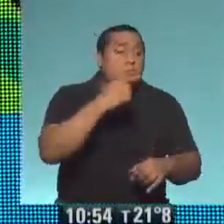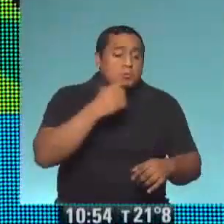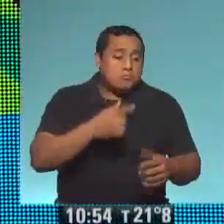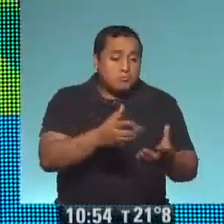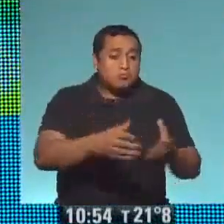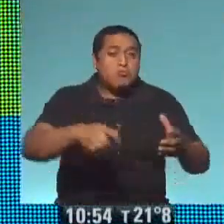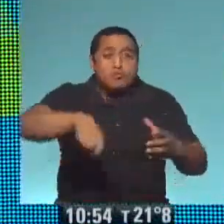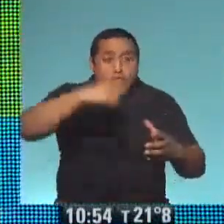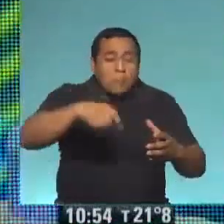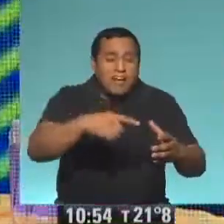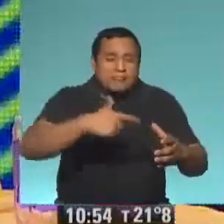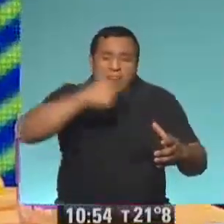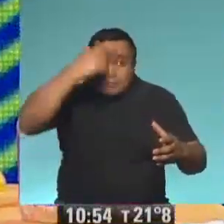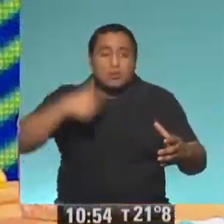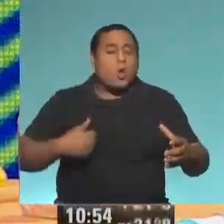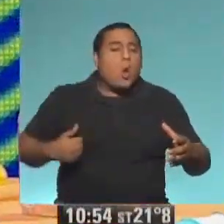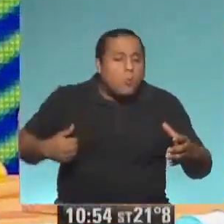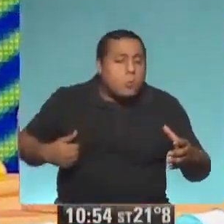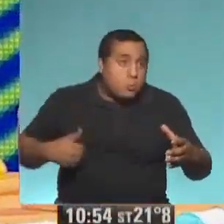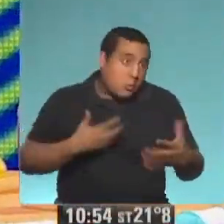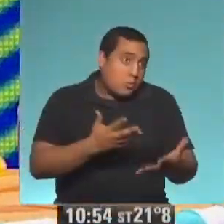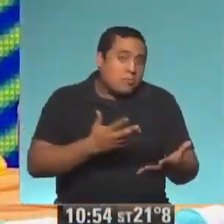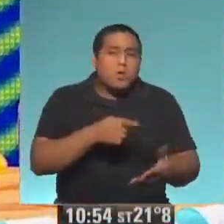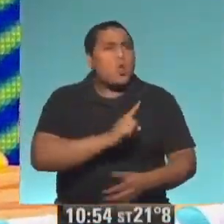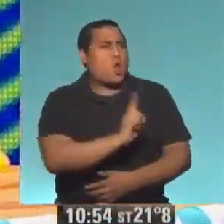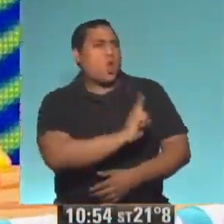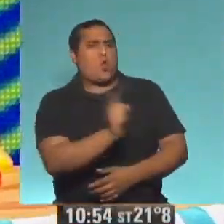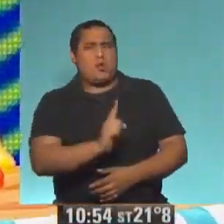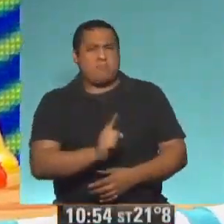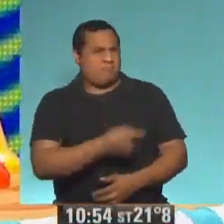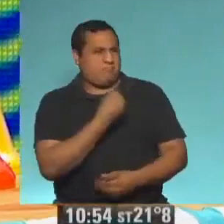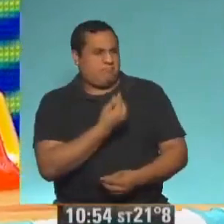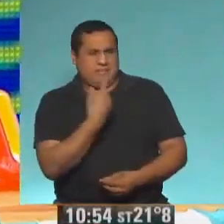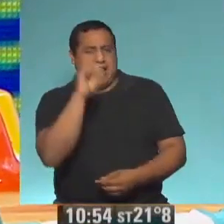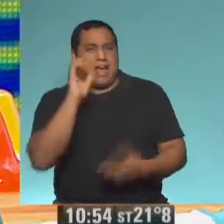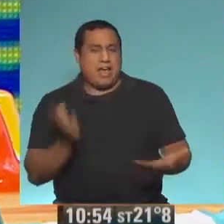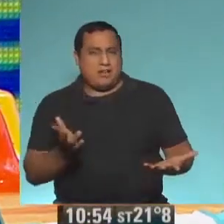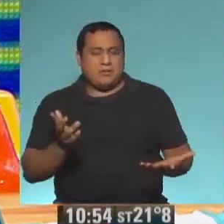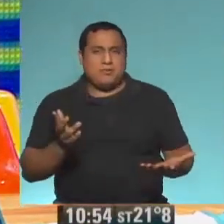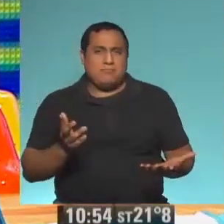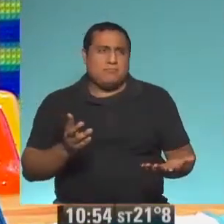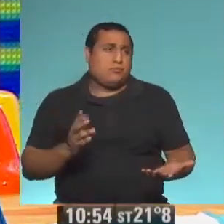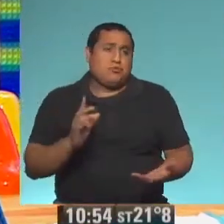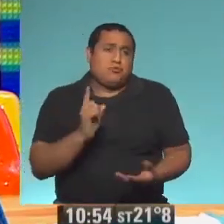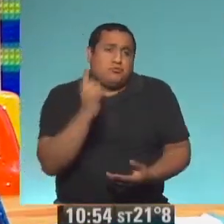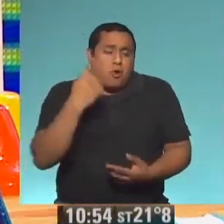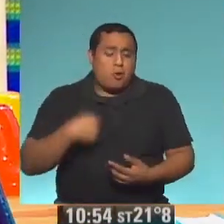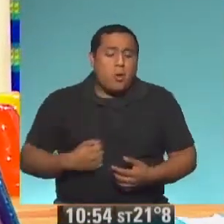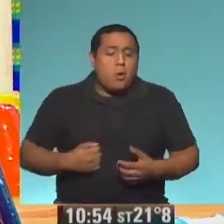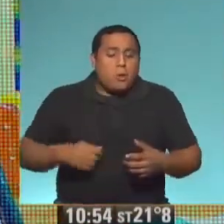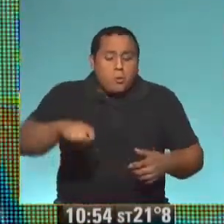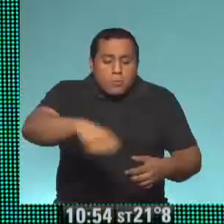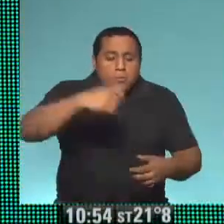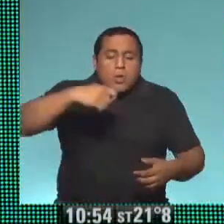caliente. Pero nadie lo dejó. Era una propuesta rara. Todo el mundo puede solo soplar su propia